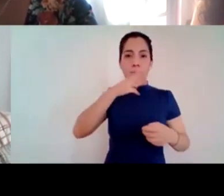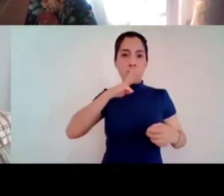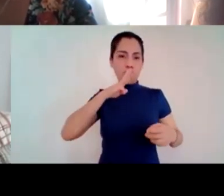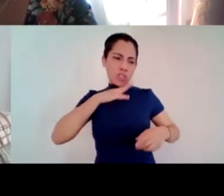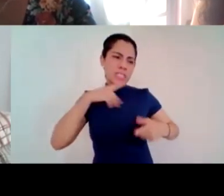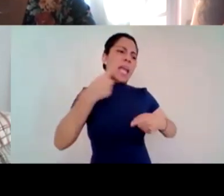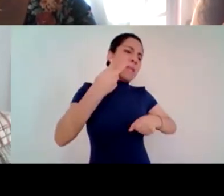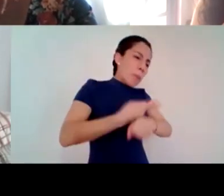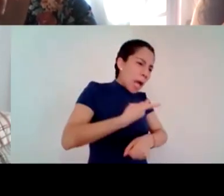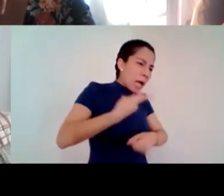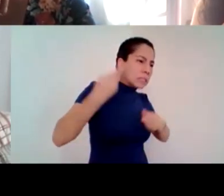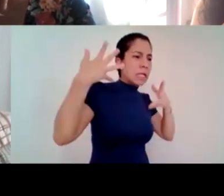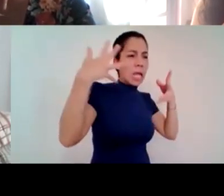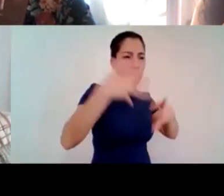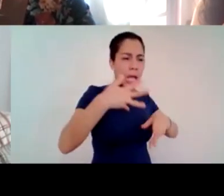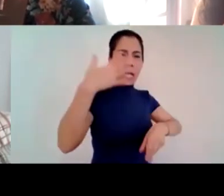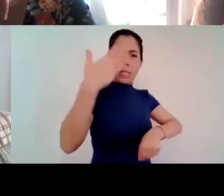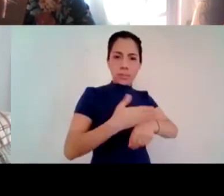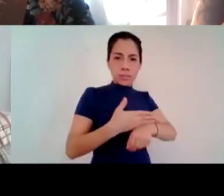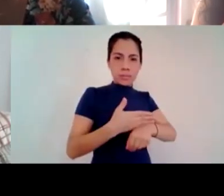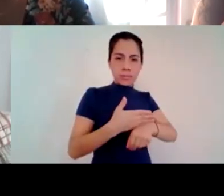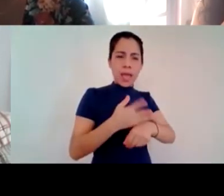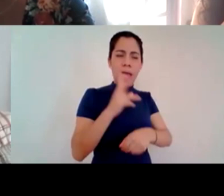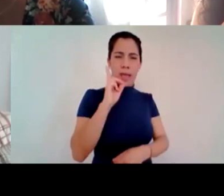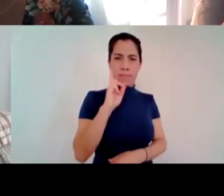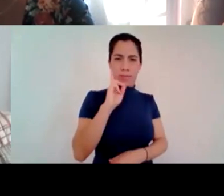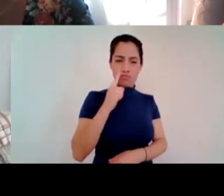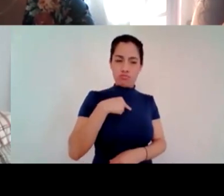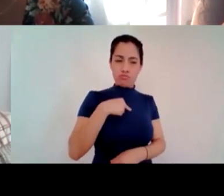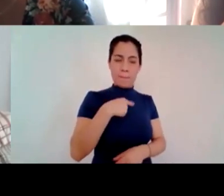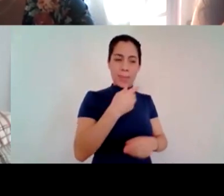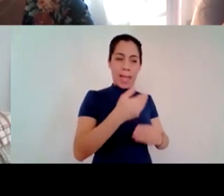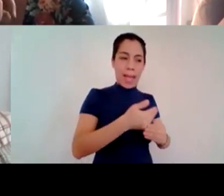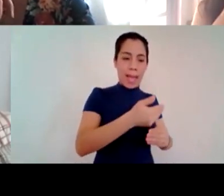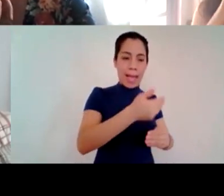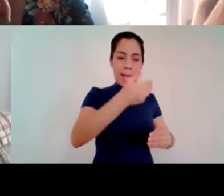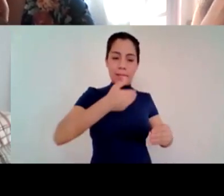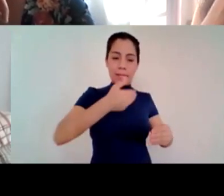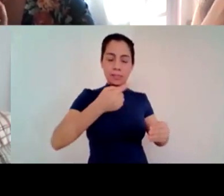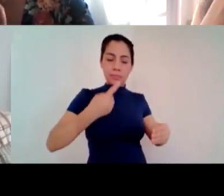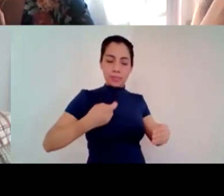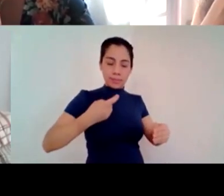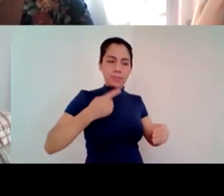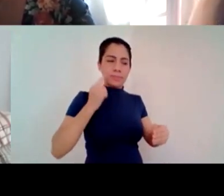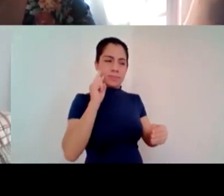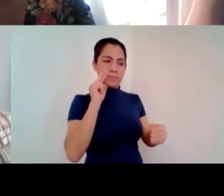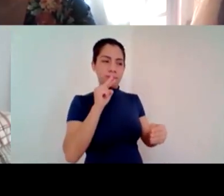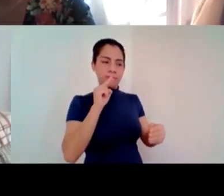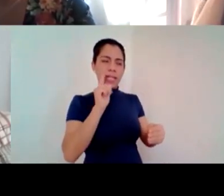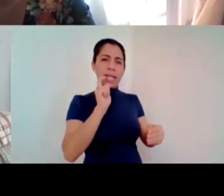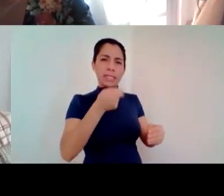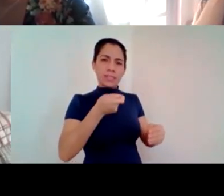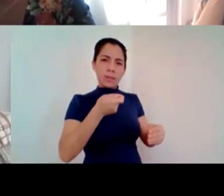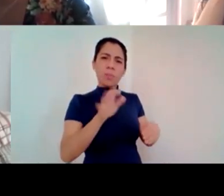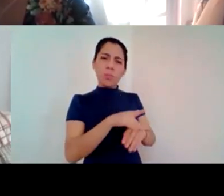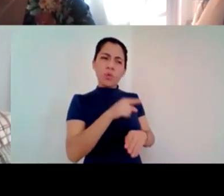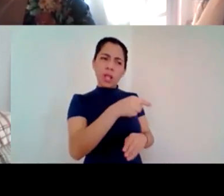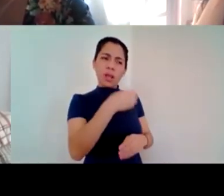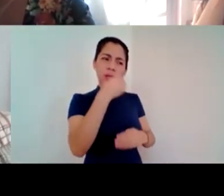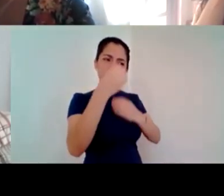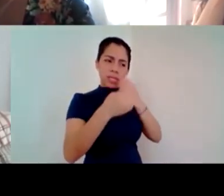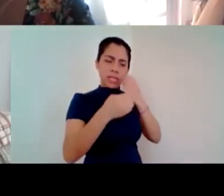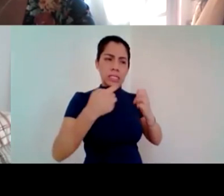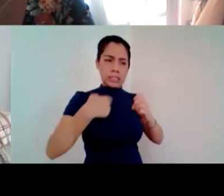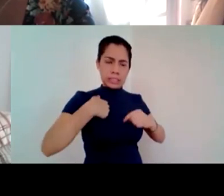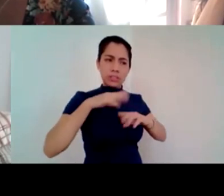un castigo tendría que pensar quién está queriendo decir con eso y eso tiene que ver con que tal vez no estoy escuchando es decir estoy harta de los gritos pero no